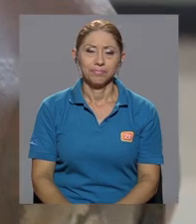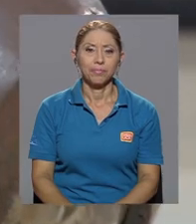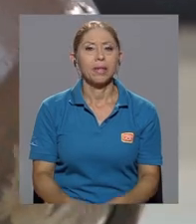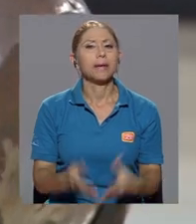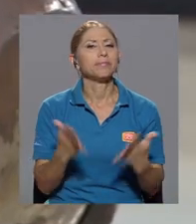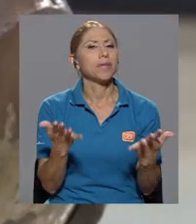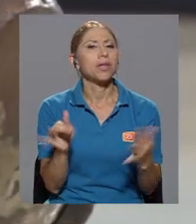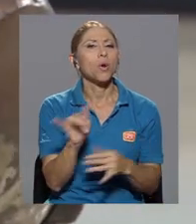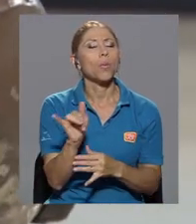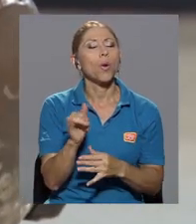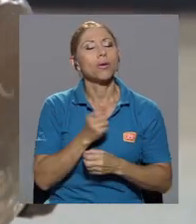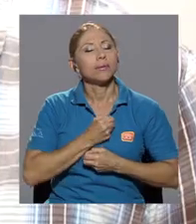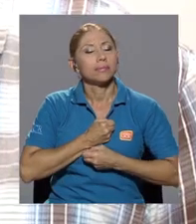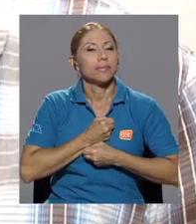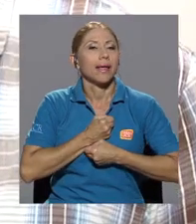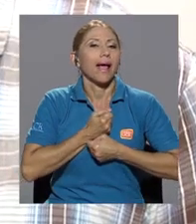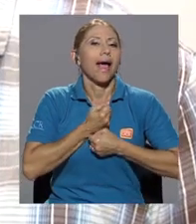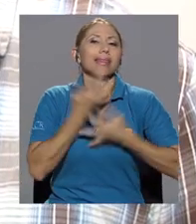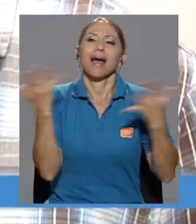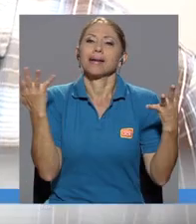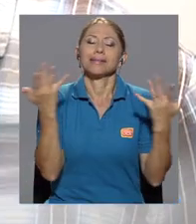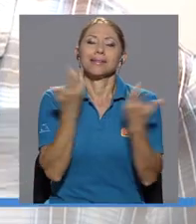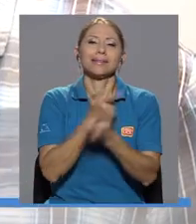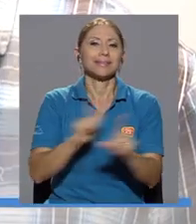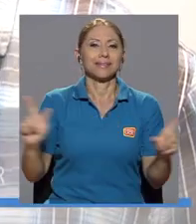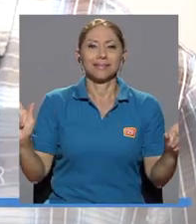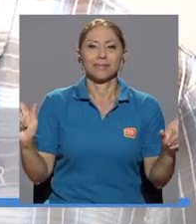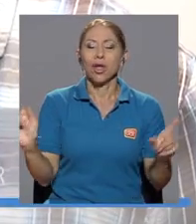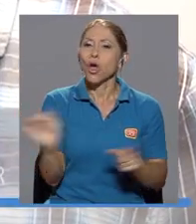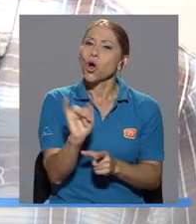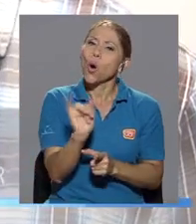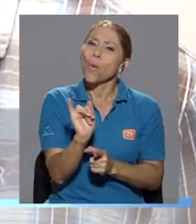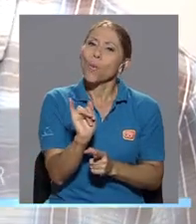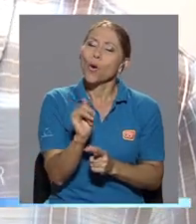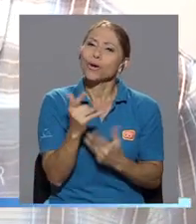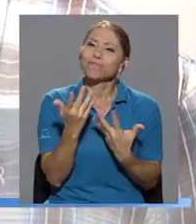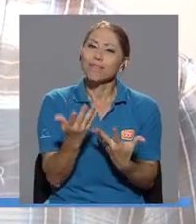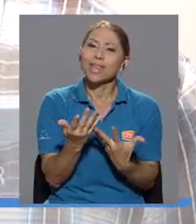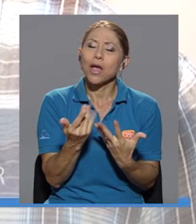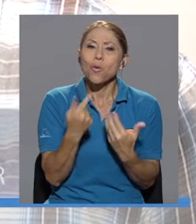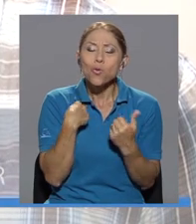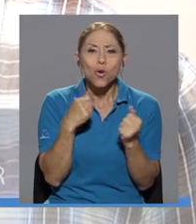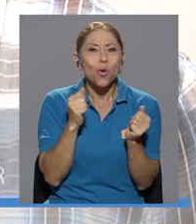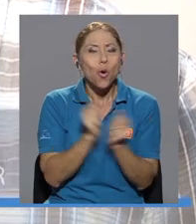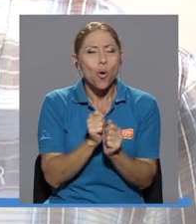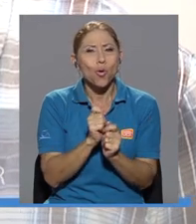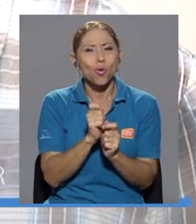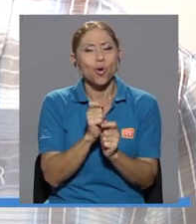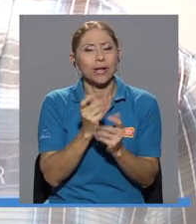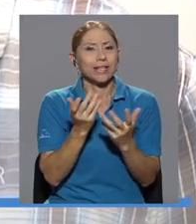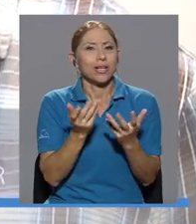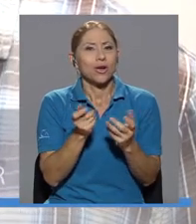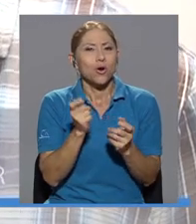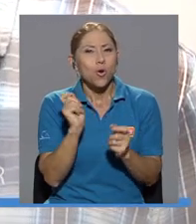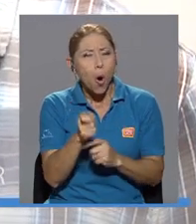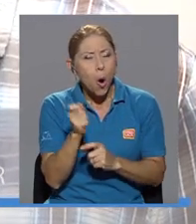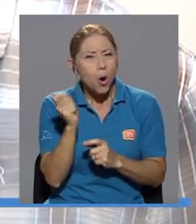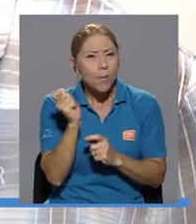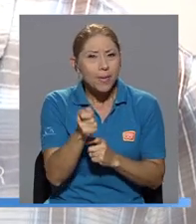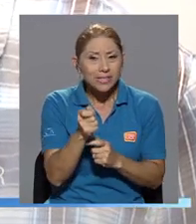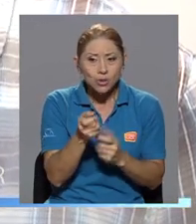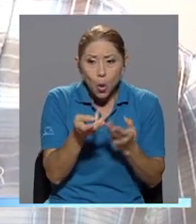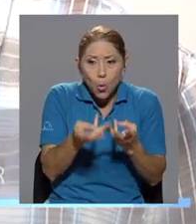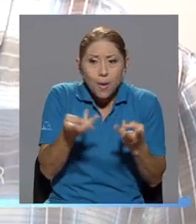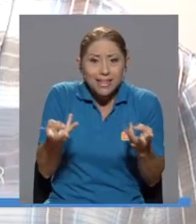diría que hay una especie de catarsis, esa de tener que modificar a punta de golpes, de someter un